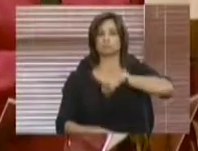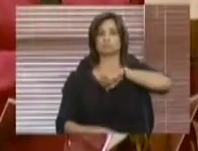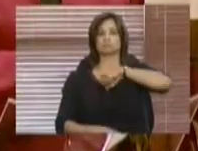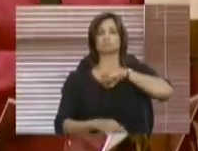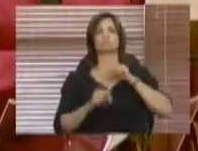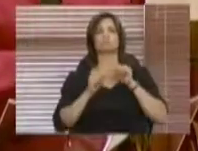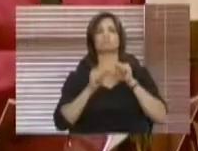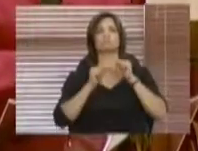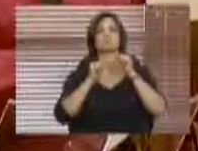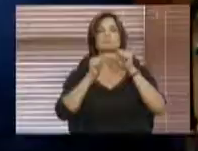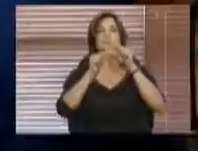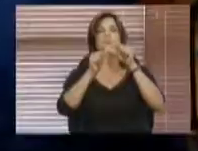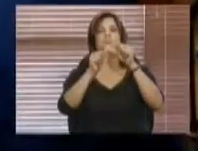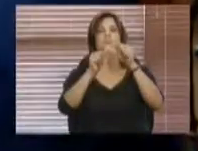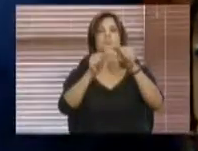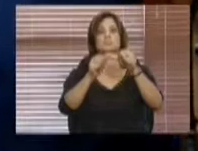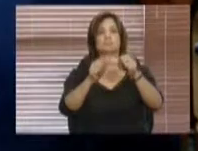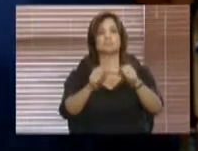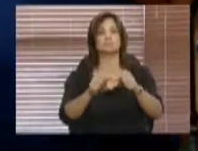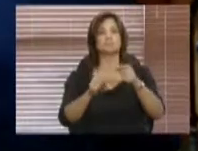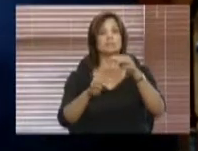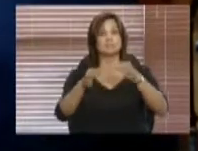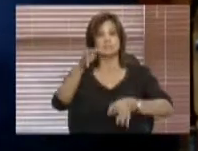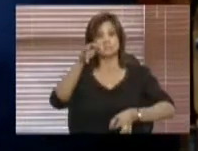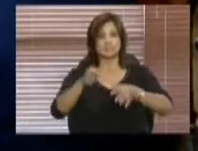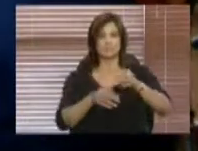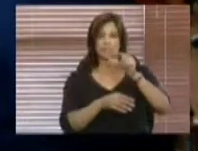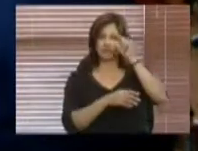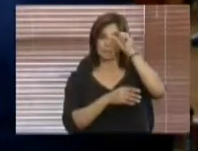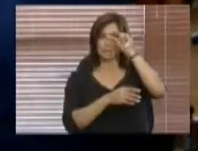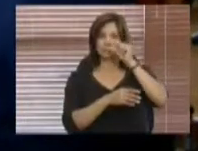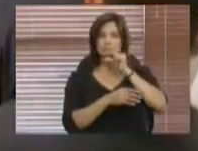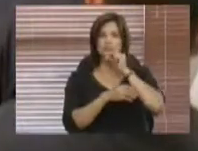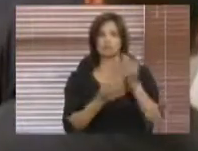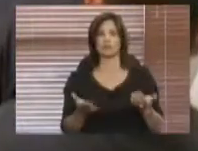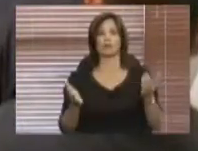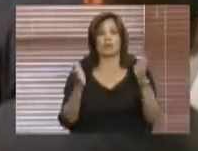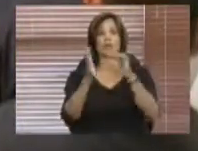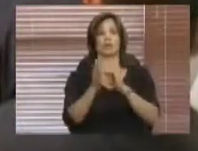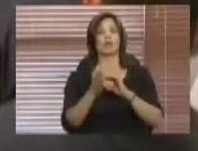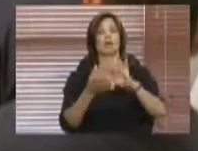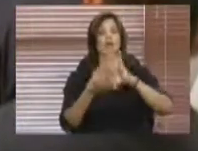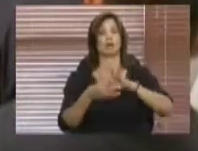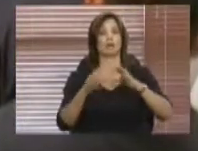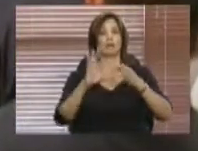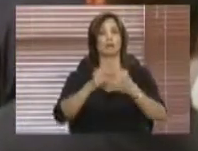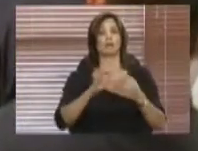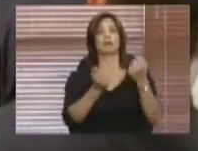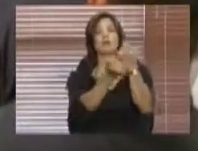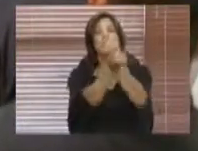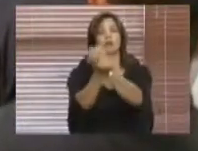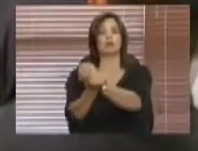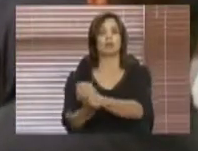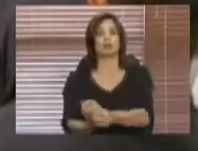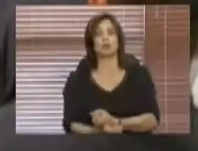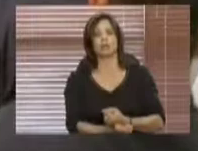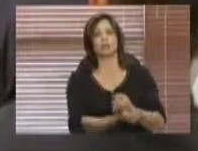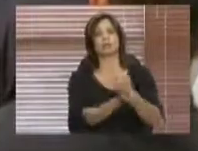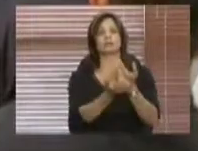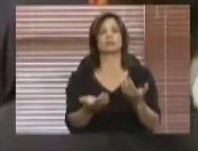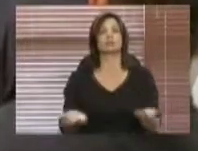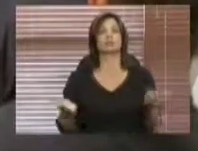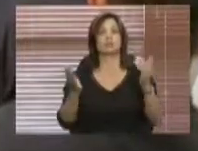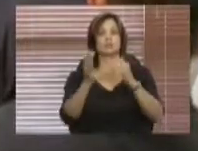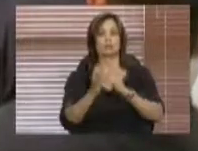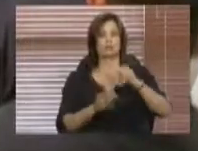la frente alzará, que si fuere mil veces esclava,